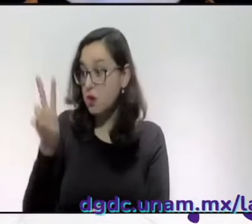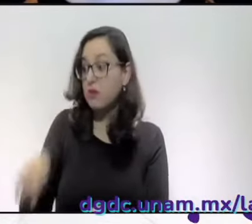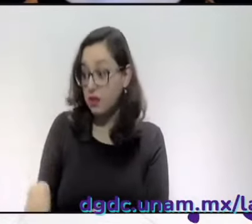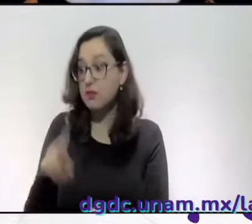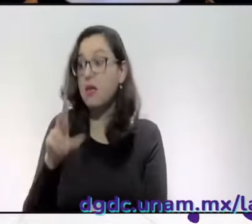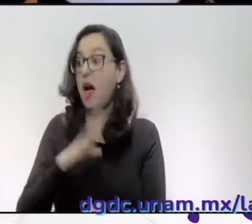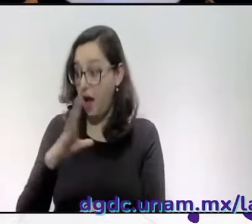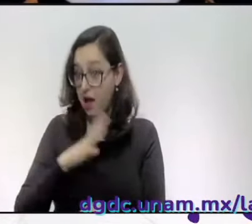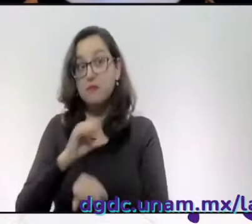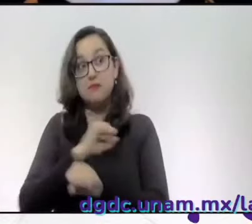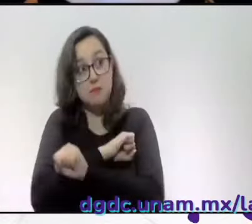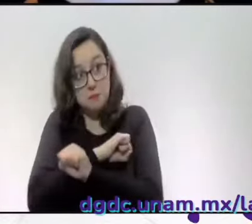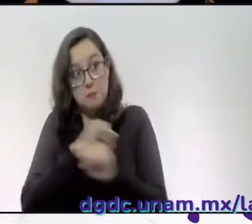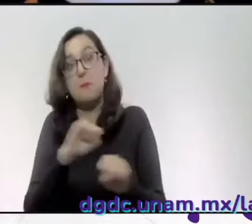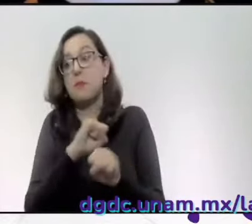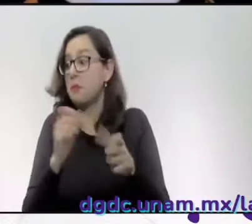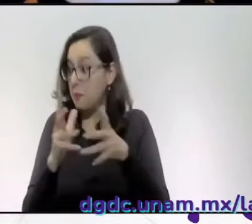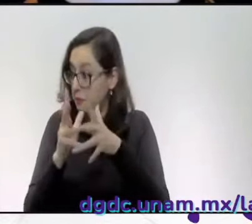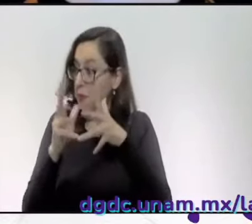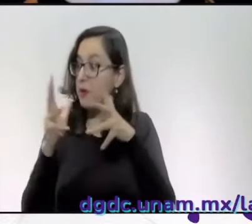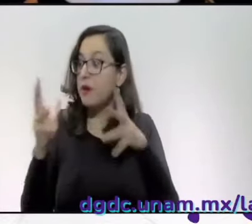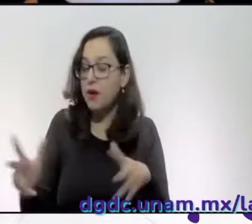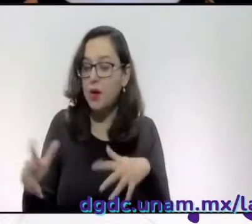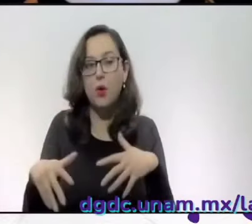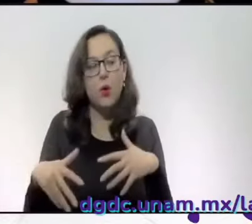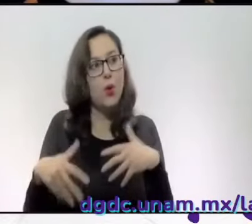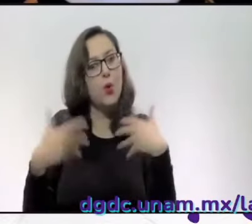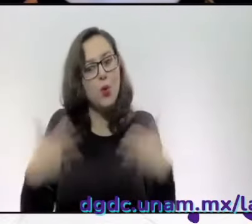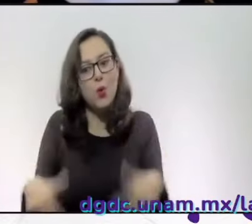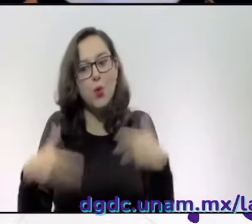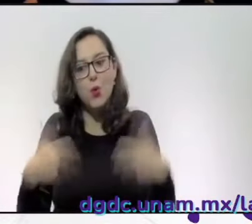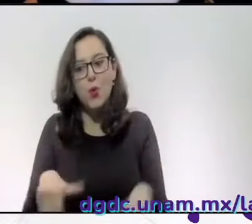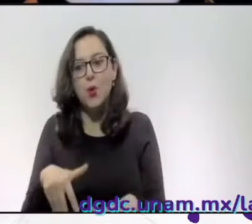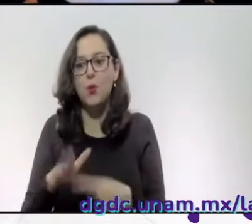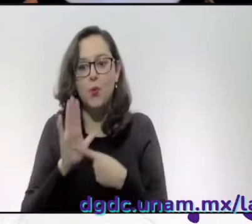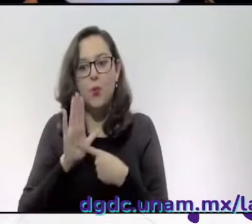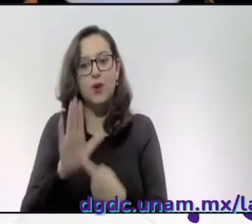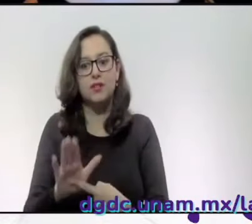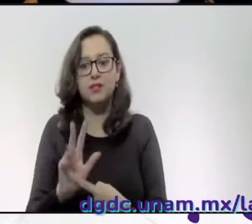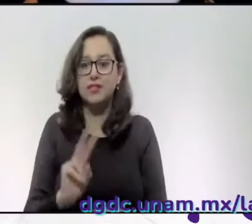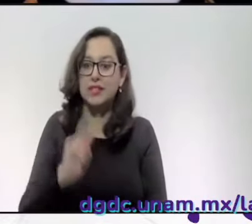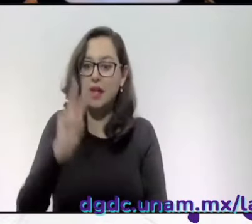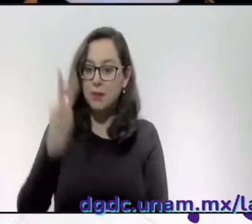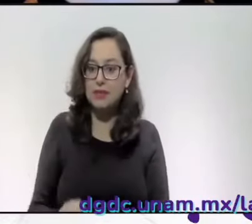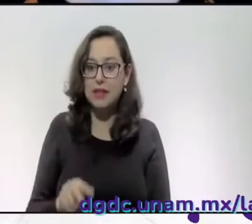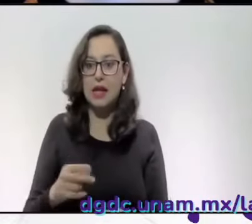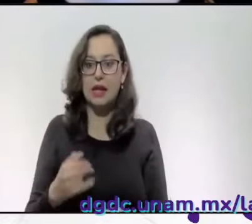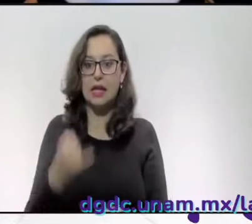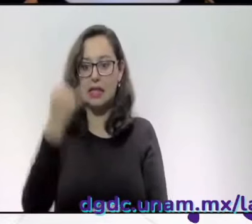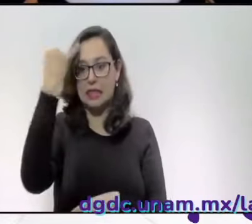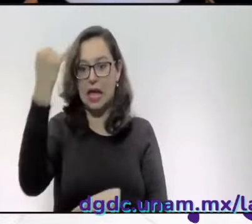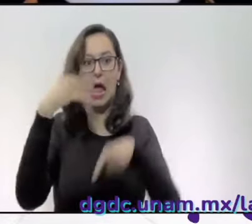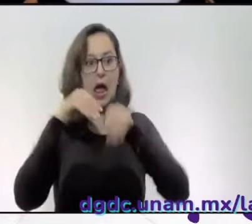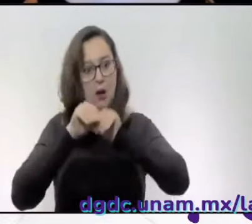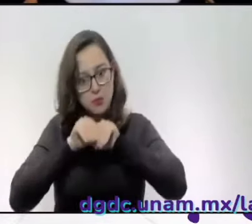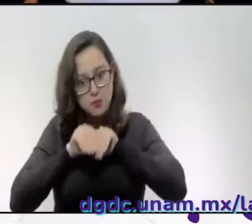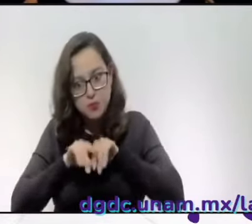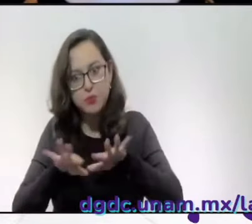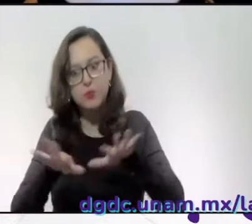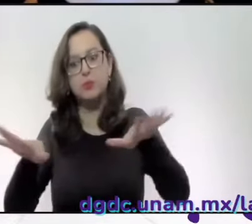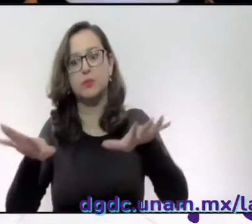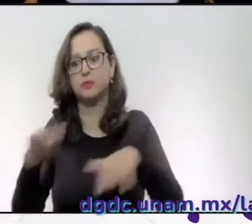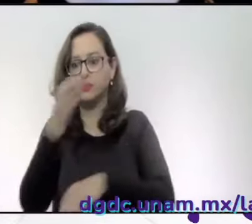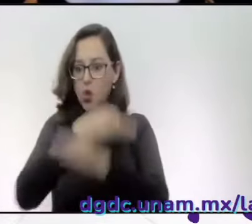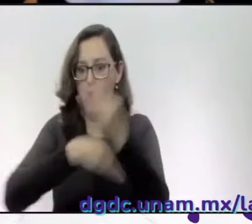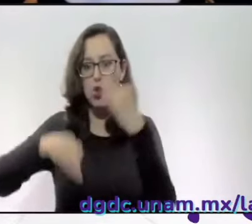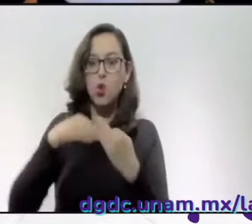Demuestra cómo es muy difícil que una idea llegue a realmente empapar en la comunidad cuando es